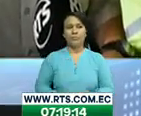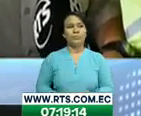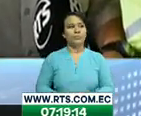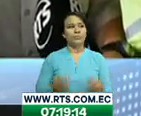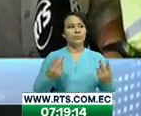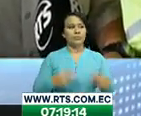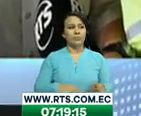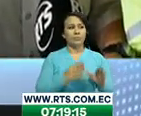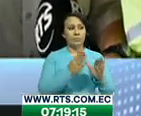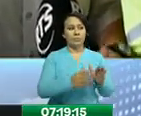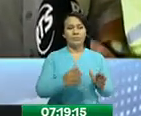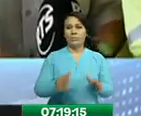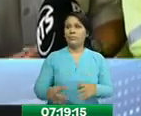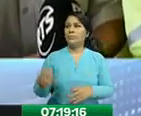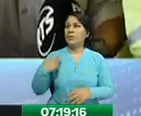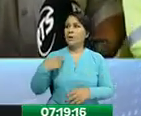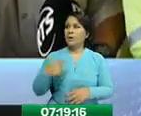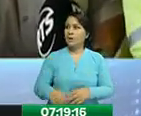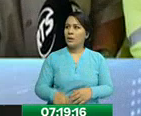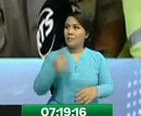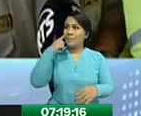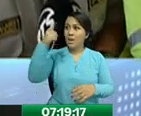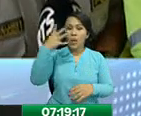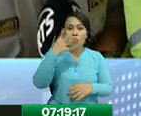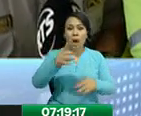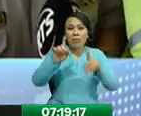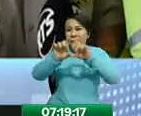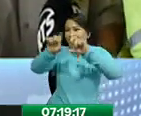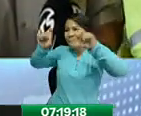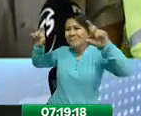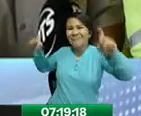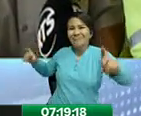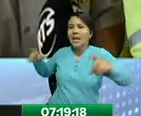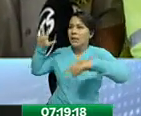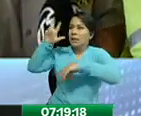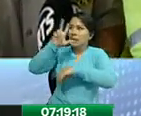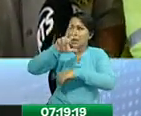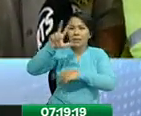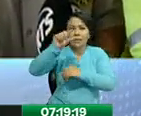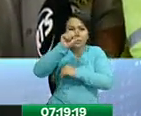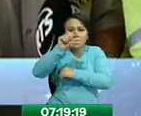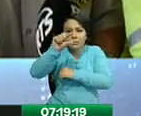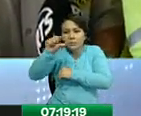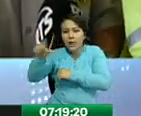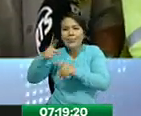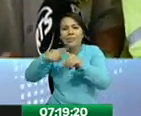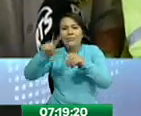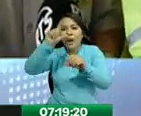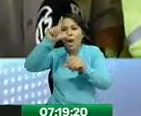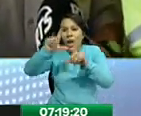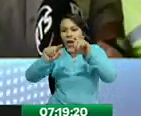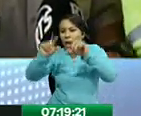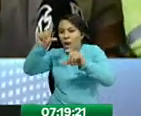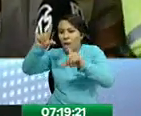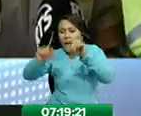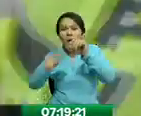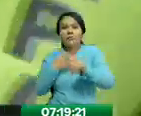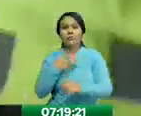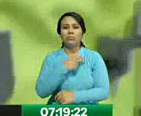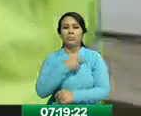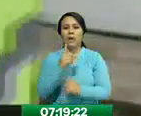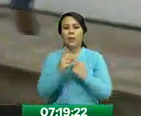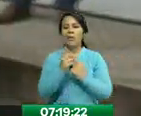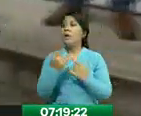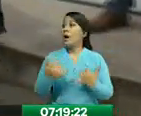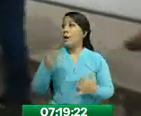ellas 5 escopetas y 4 carabinas, 33 cartuchos de diferentes calibres y una terminal móvil.